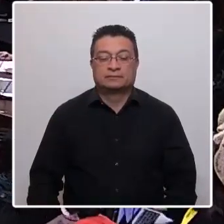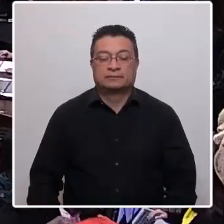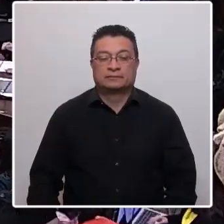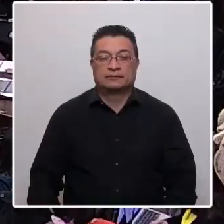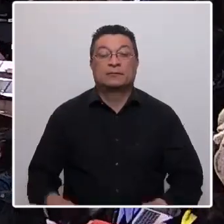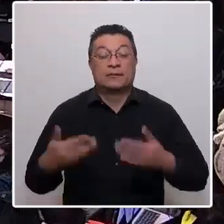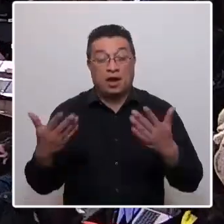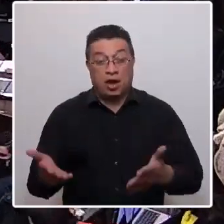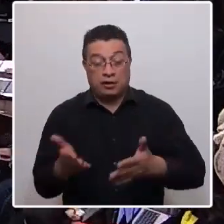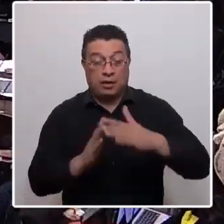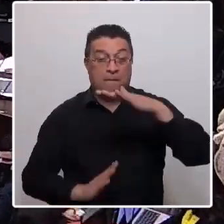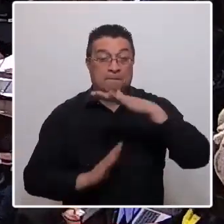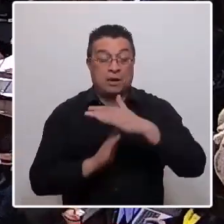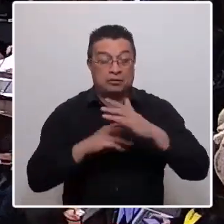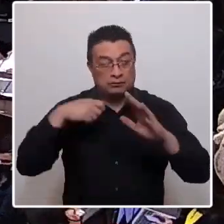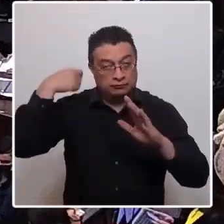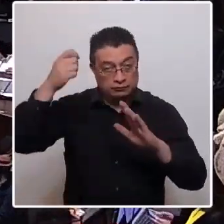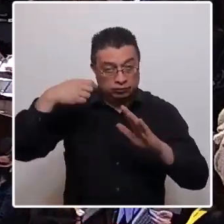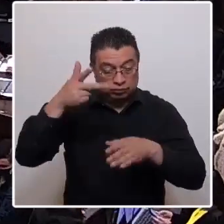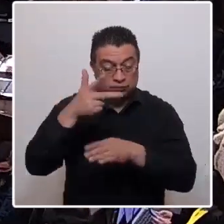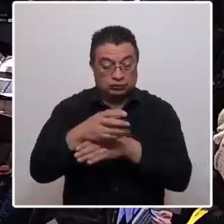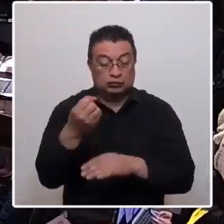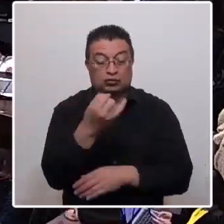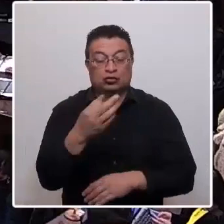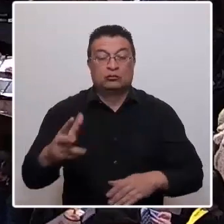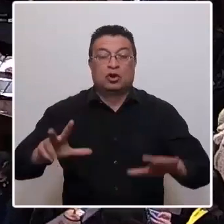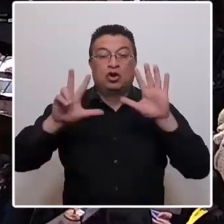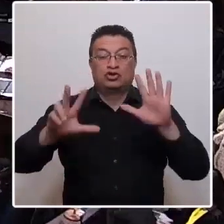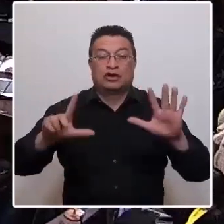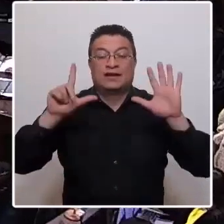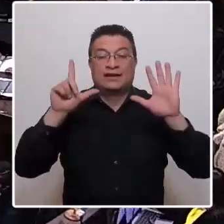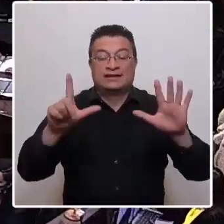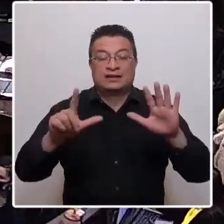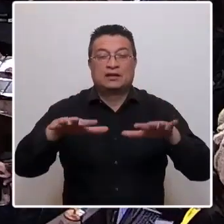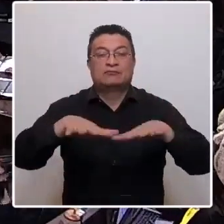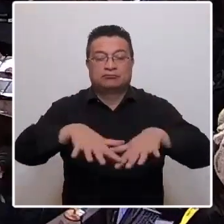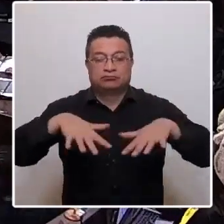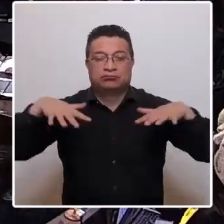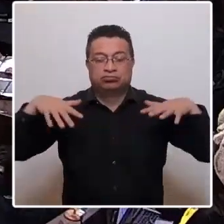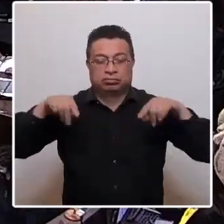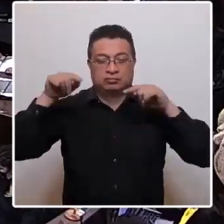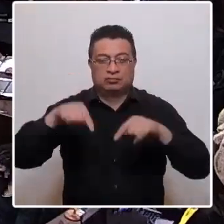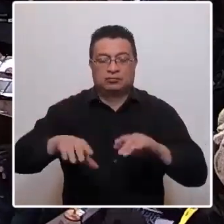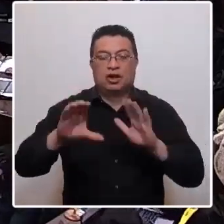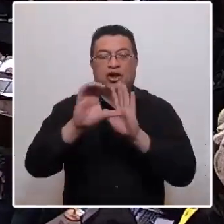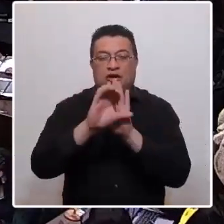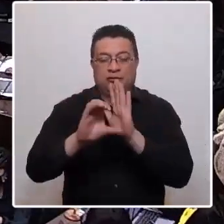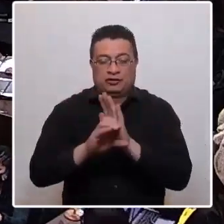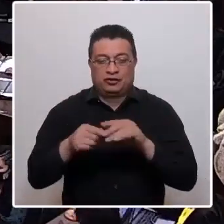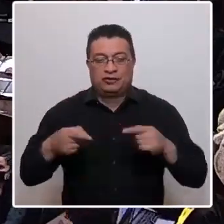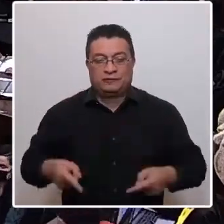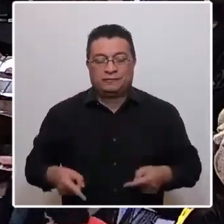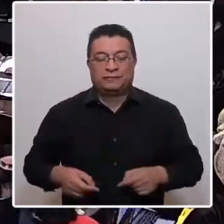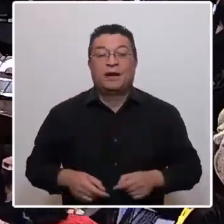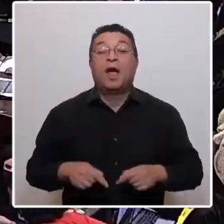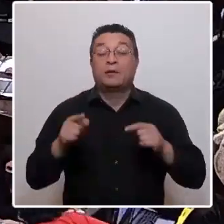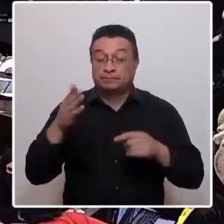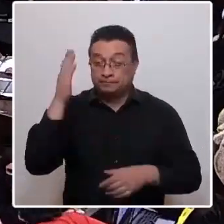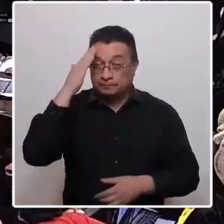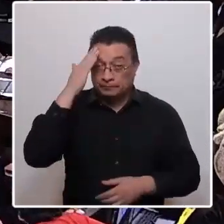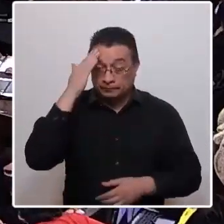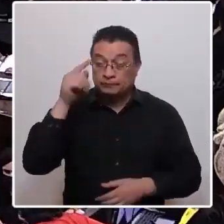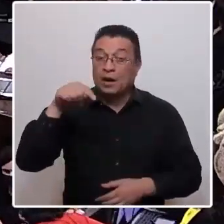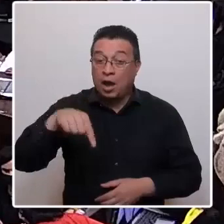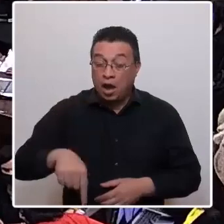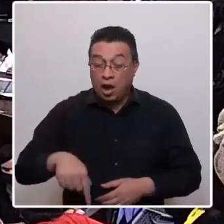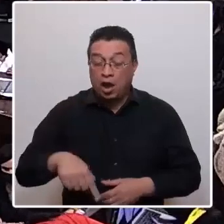Hacemos una pausa en la transmisión de la 87ª sesión de plenario de la Convención Constitucional. Recordamos que nos encontramos